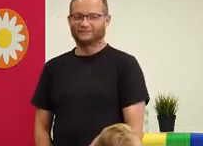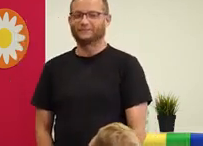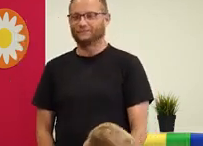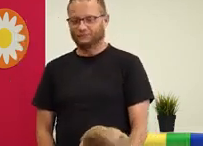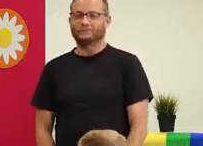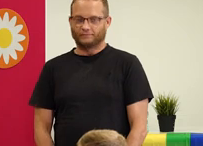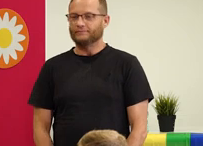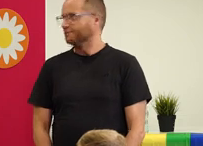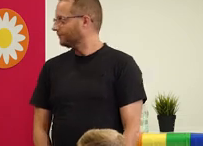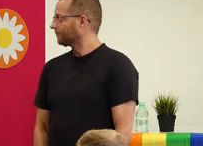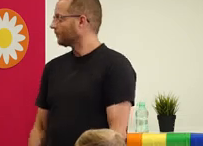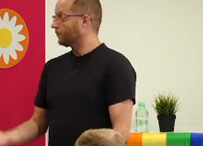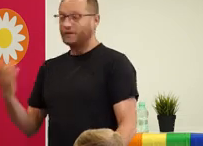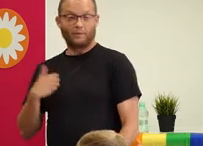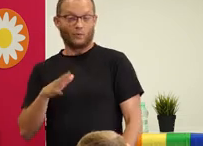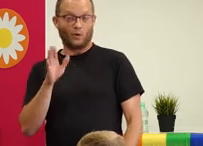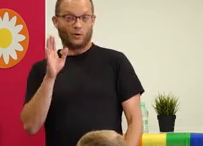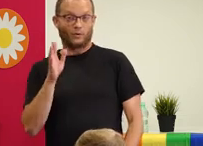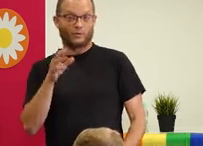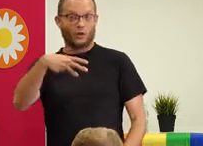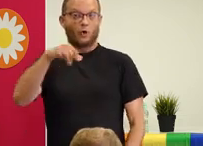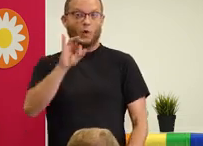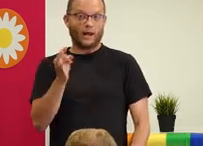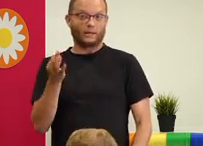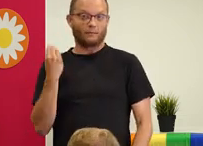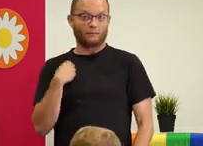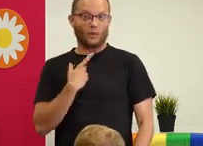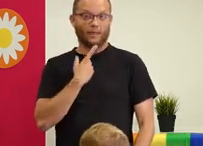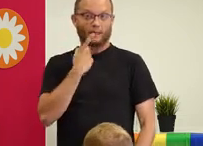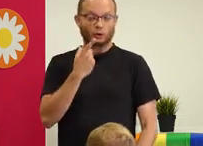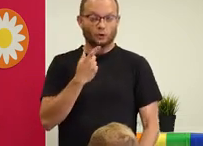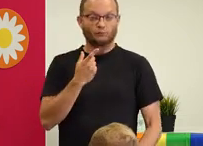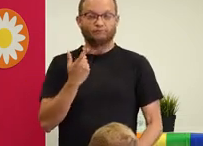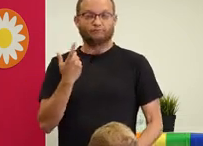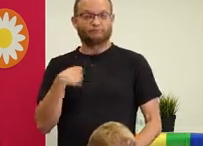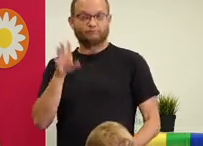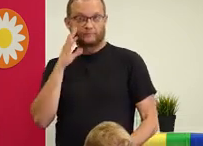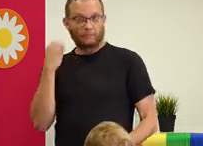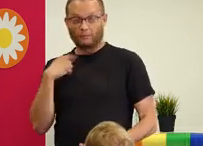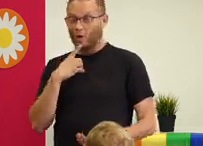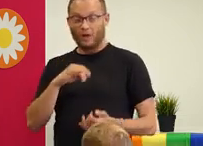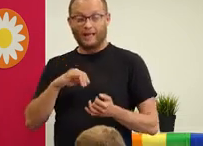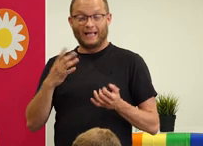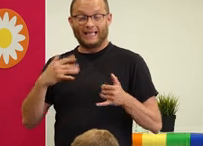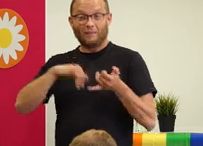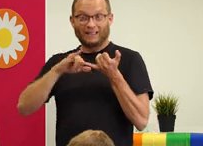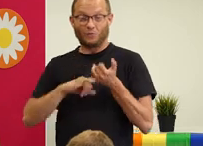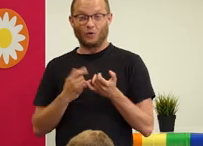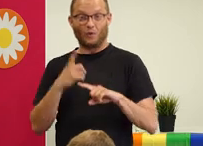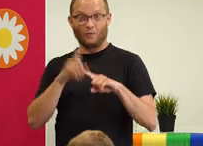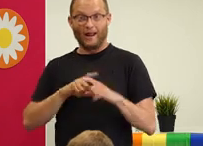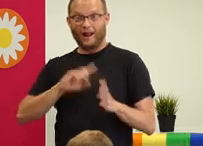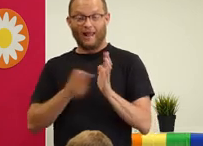Bueno, ya lo que acaba de comentar Murad, o sea, ni el matrimonio homosexual